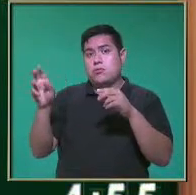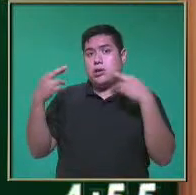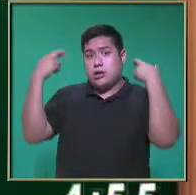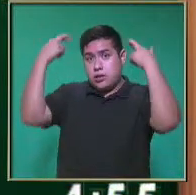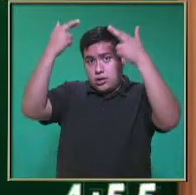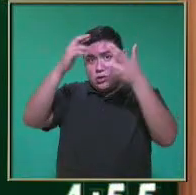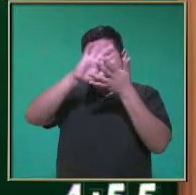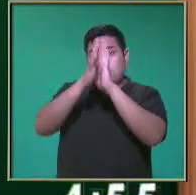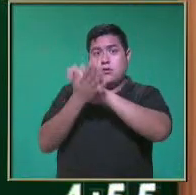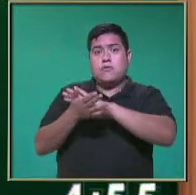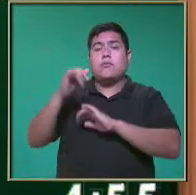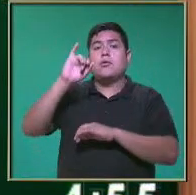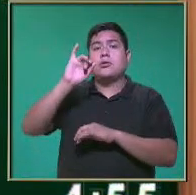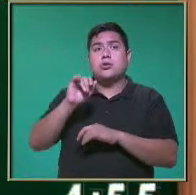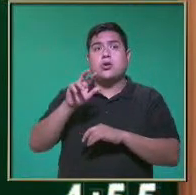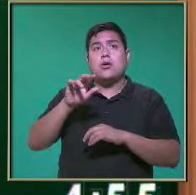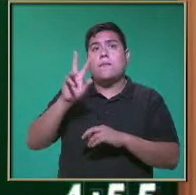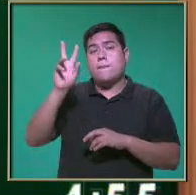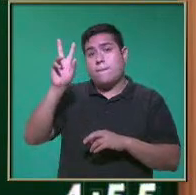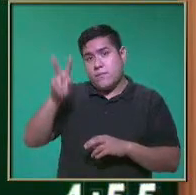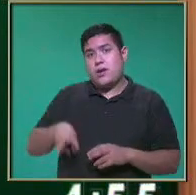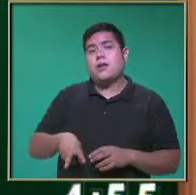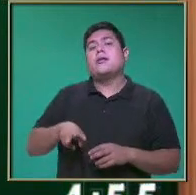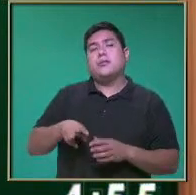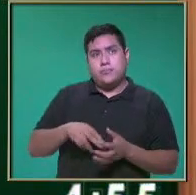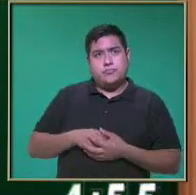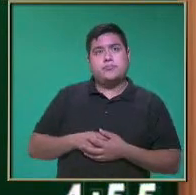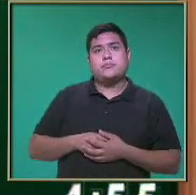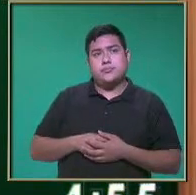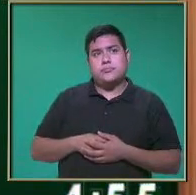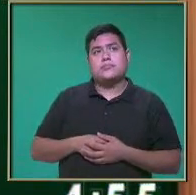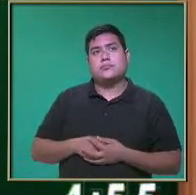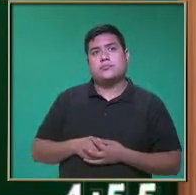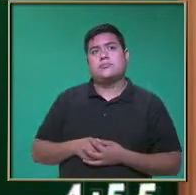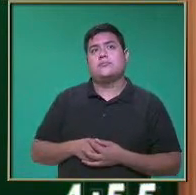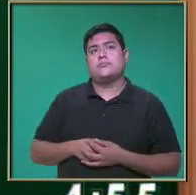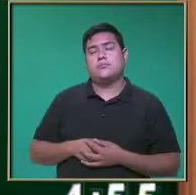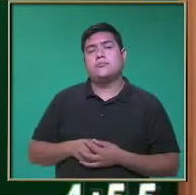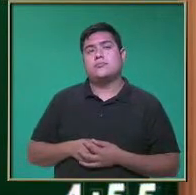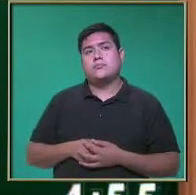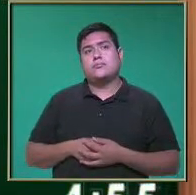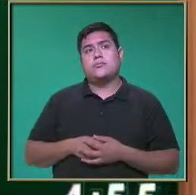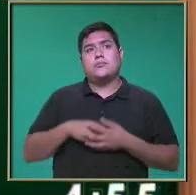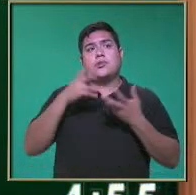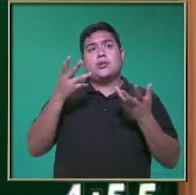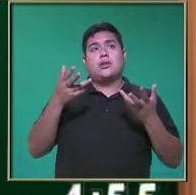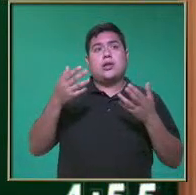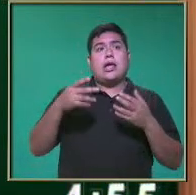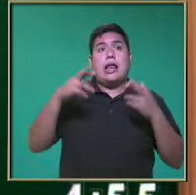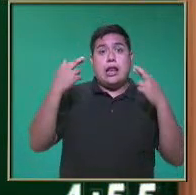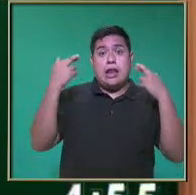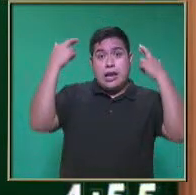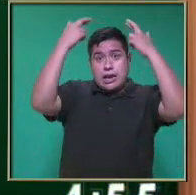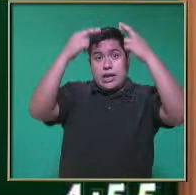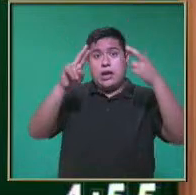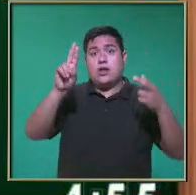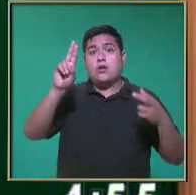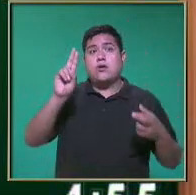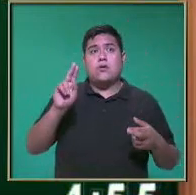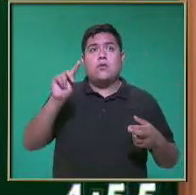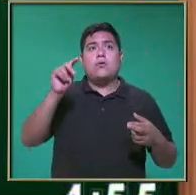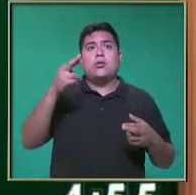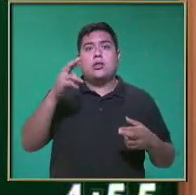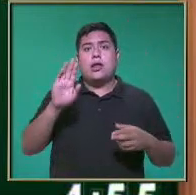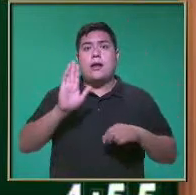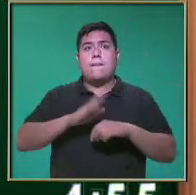That's true. Es cierto. King Uther is the main character of this section. That's false. King Uther no es el